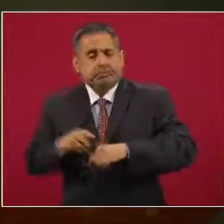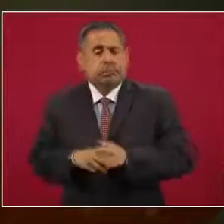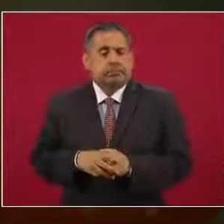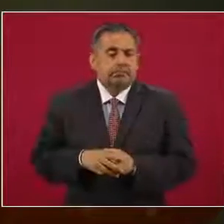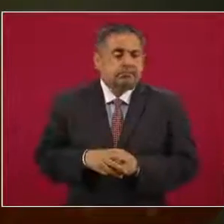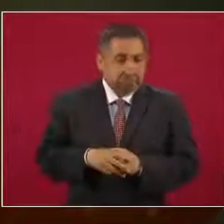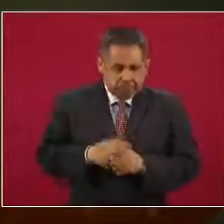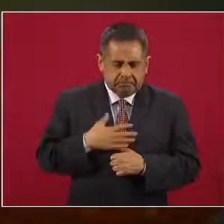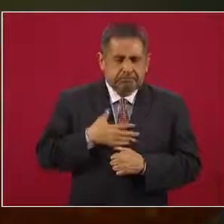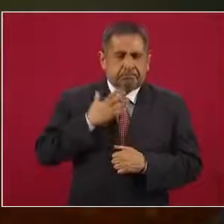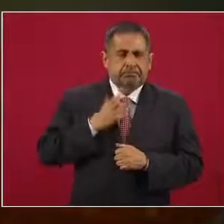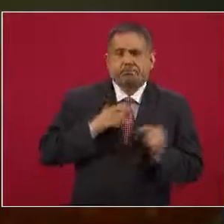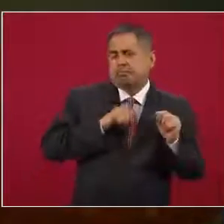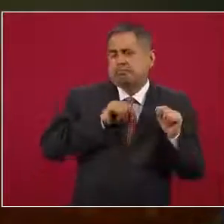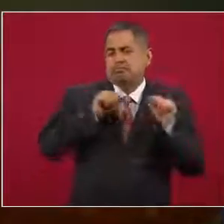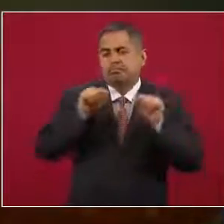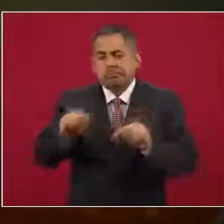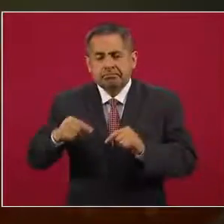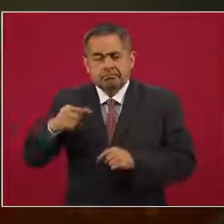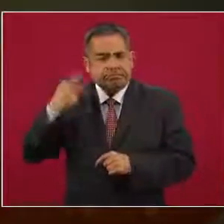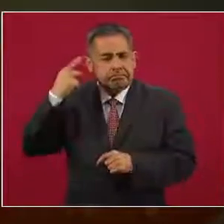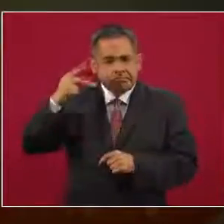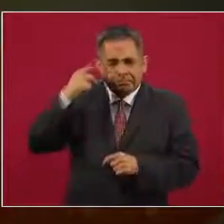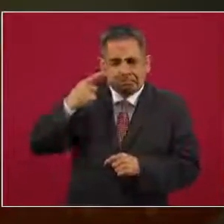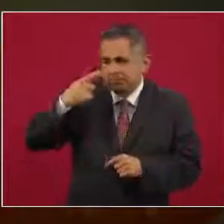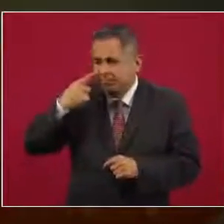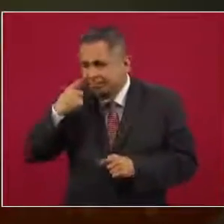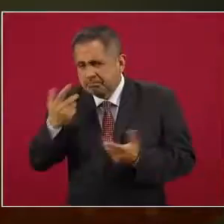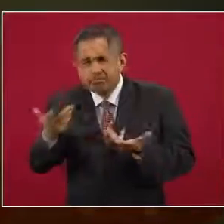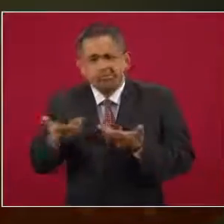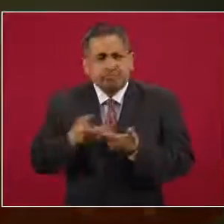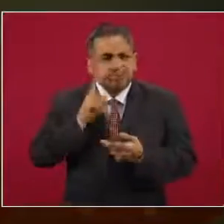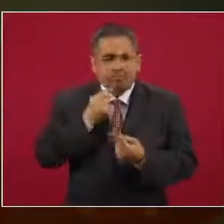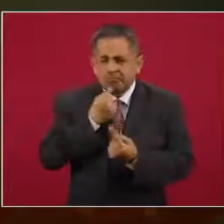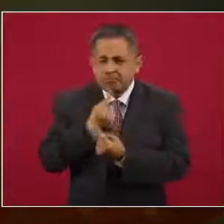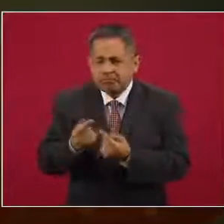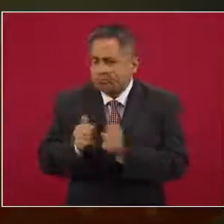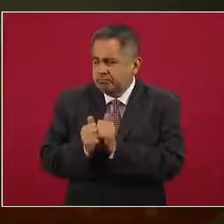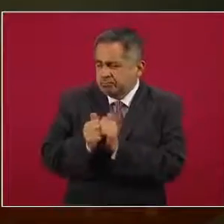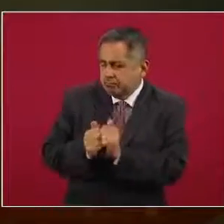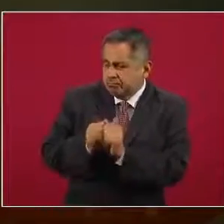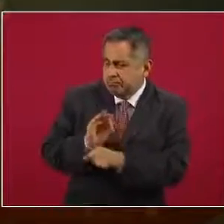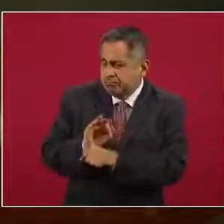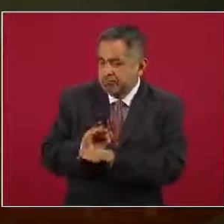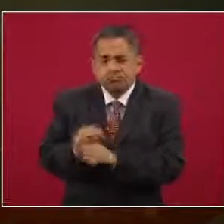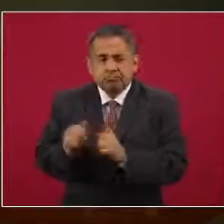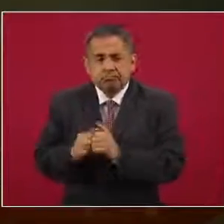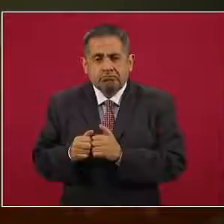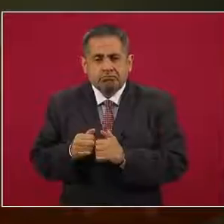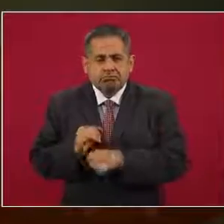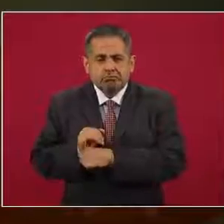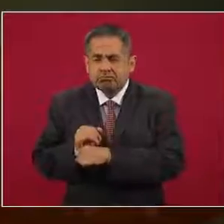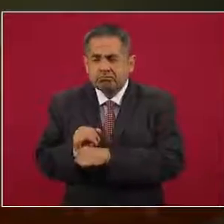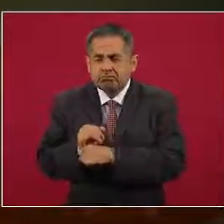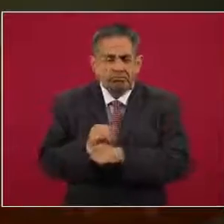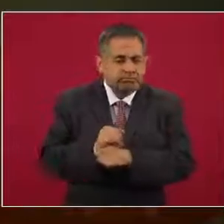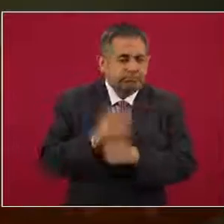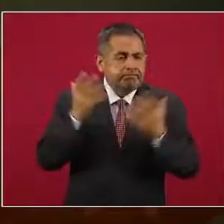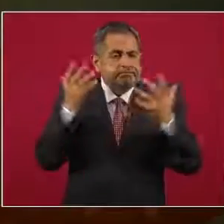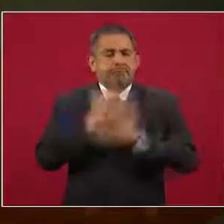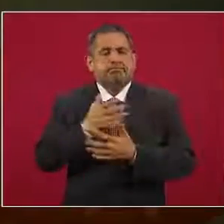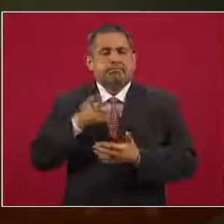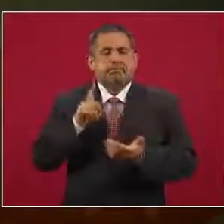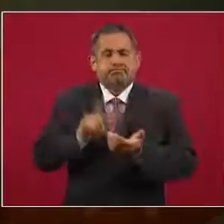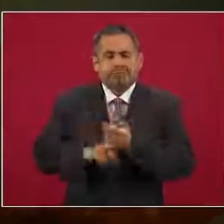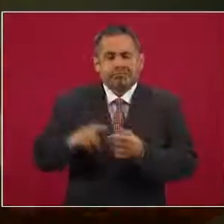Nos trasladamos al estado de Puebla a acompañar a esta pequeña, y al estar indagando nos damos